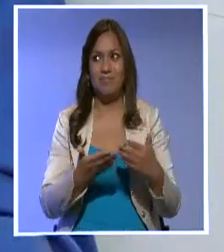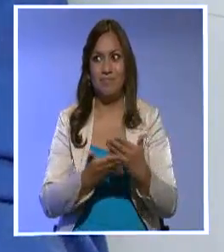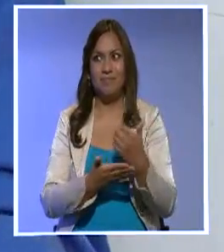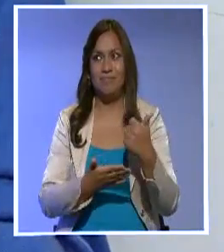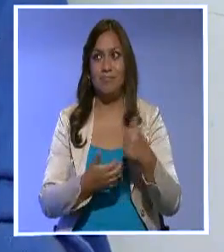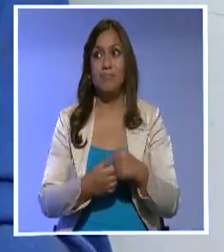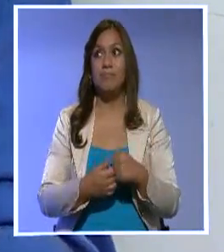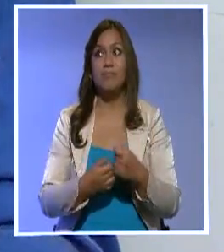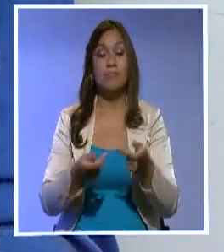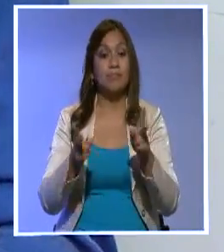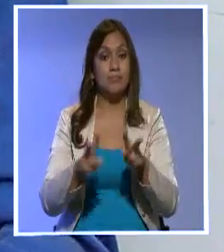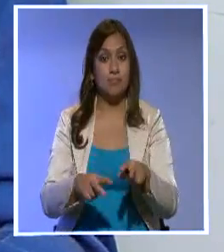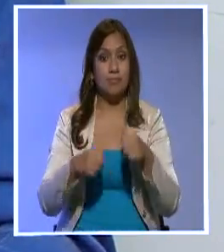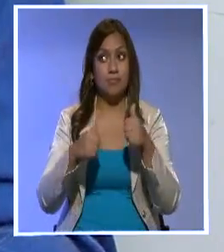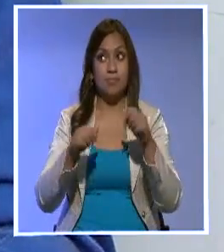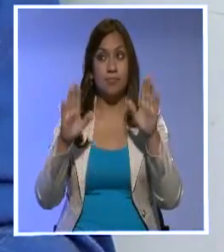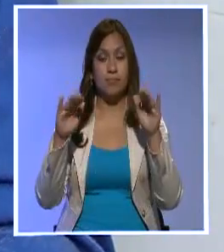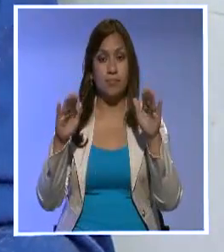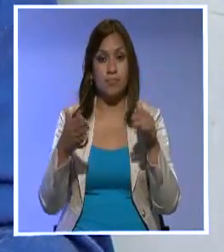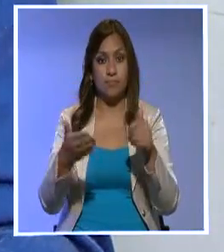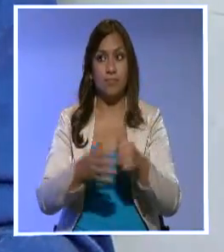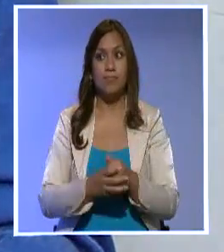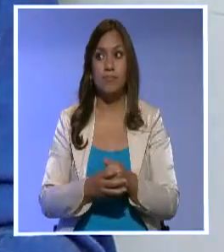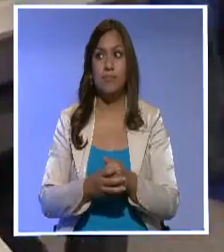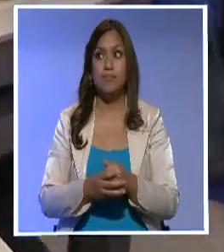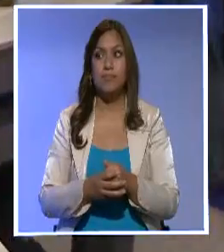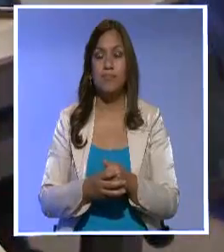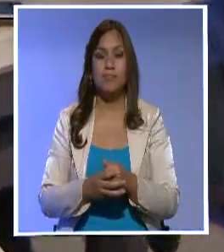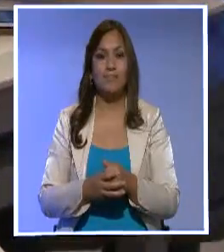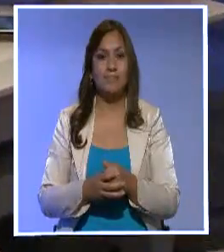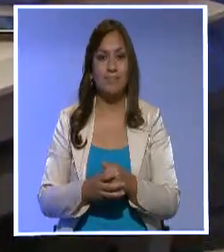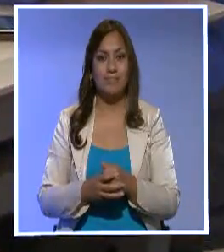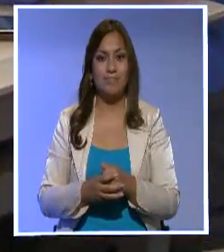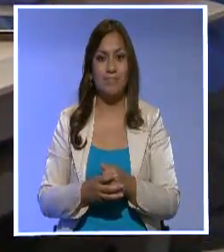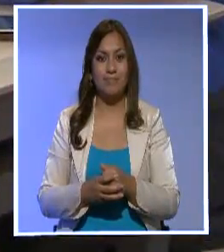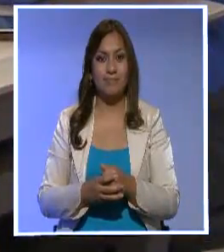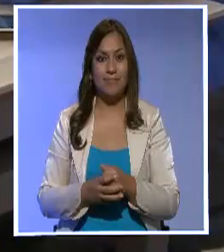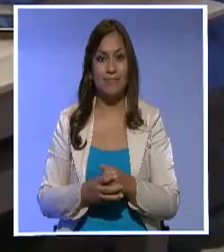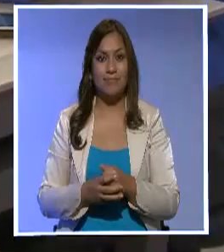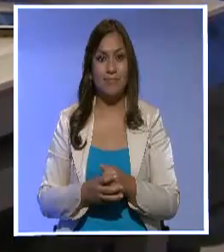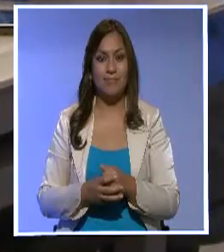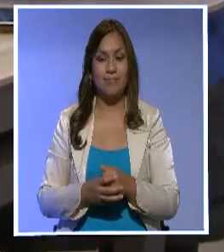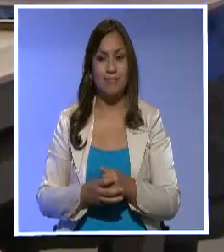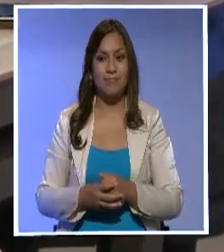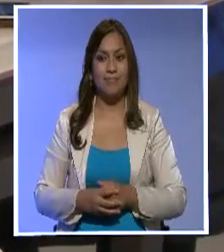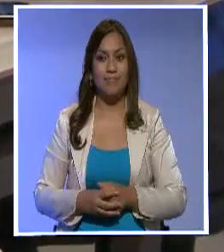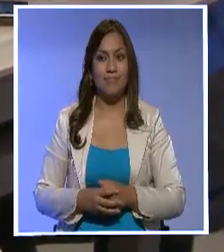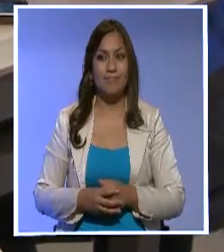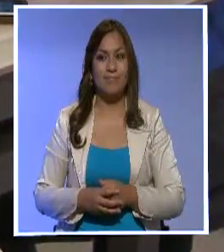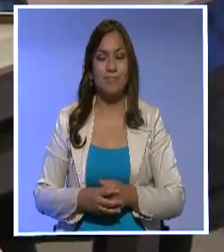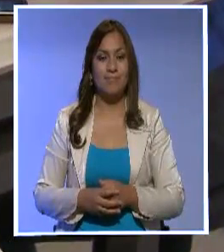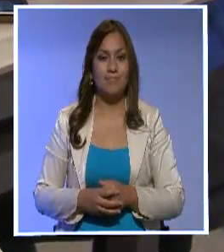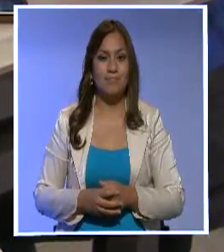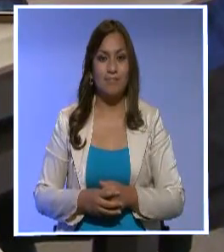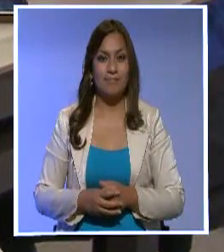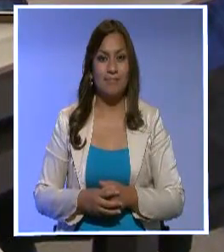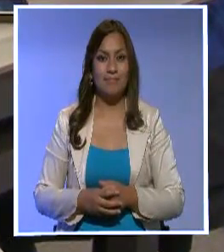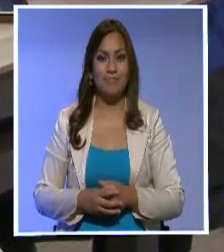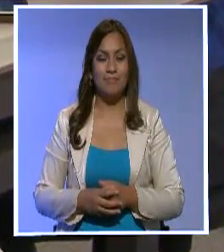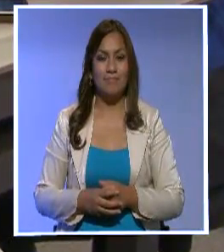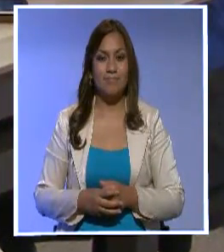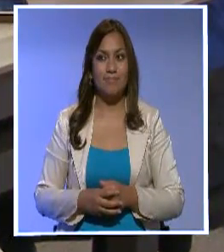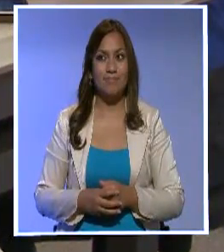también en las aulas gracias nos despedimos necesitan sudamérica en hayek un año con chicas acá y contigo de leyes riman a we want miki kawashima